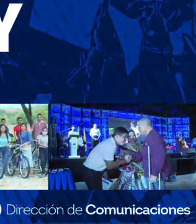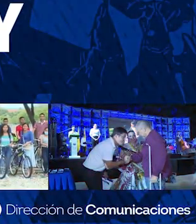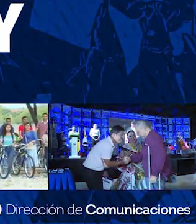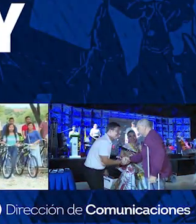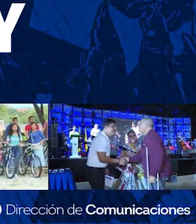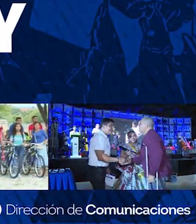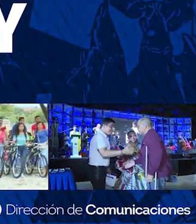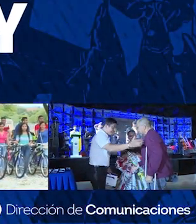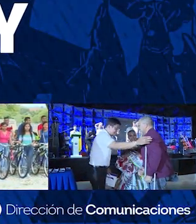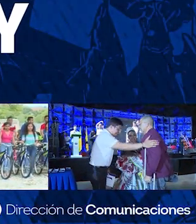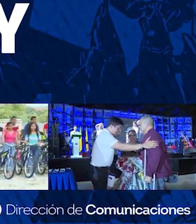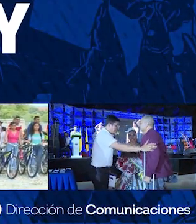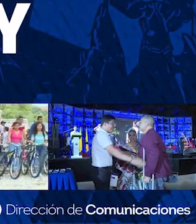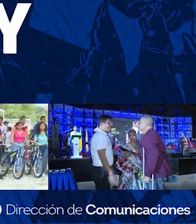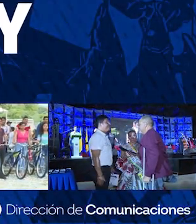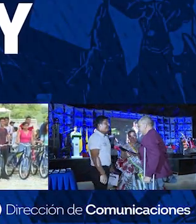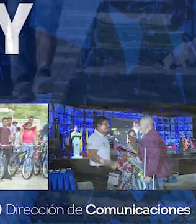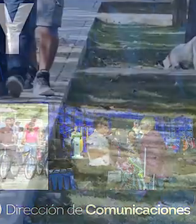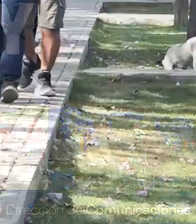internacional.